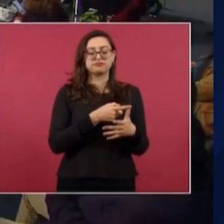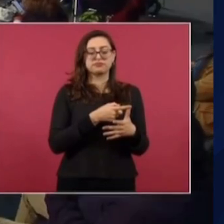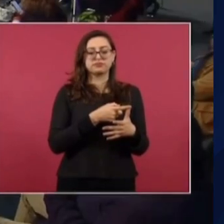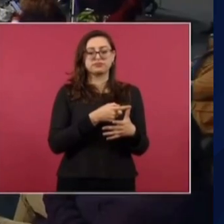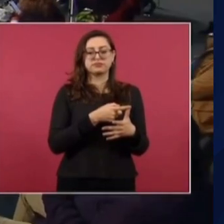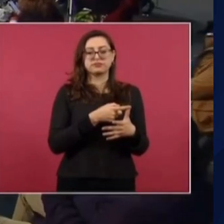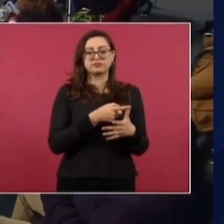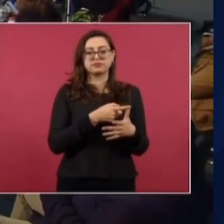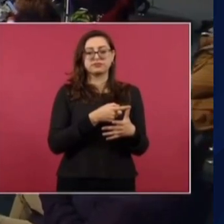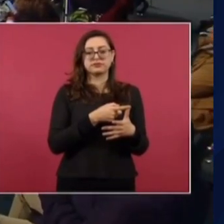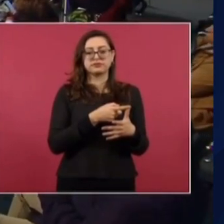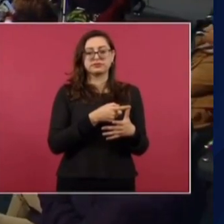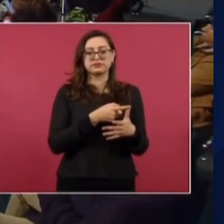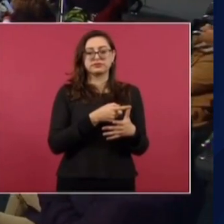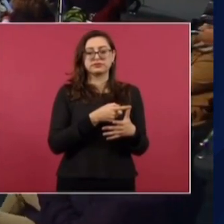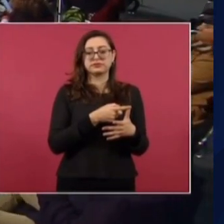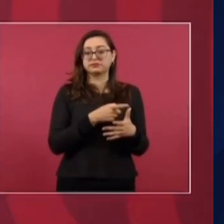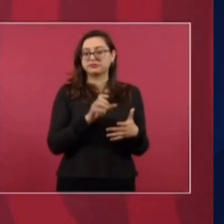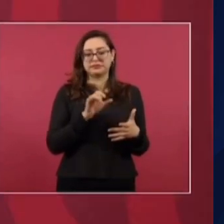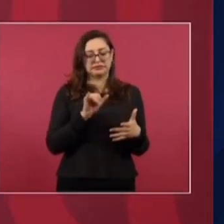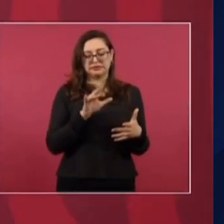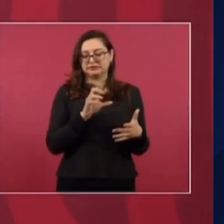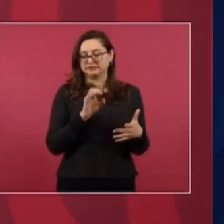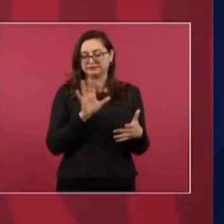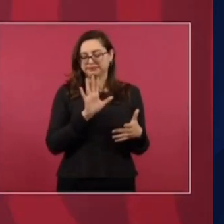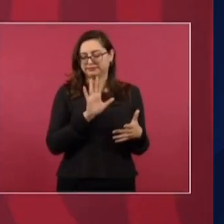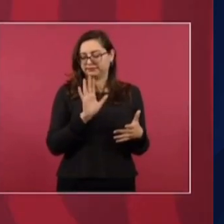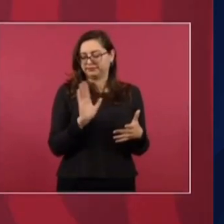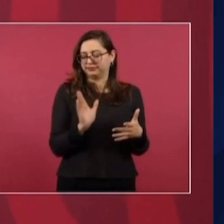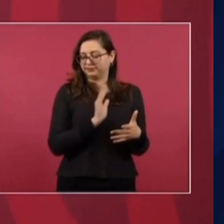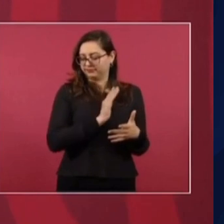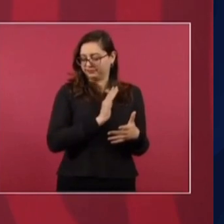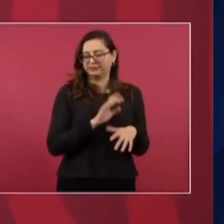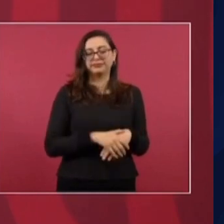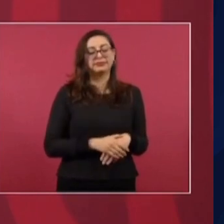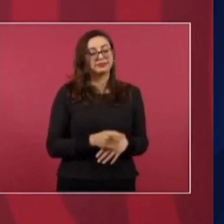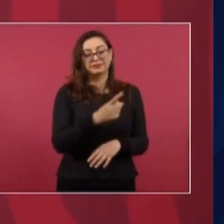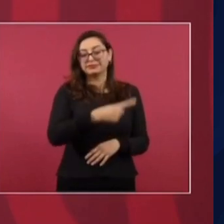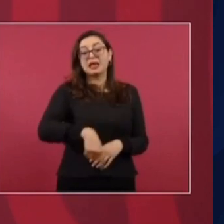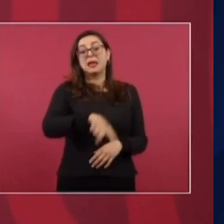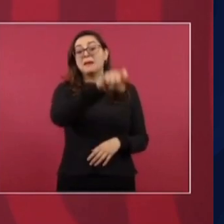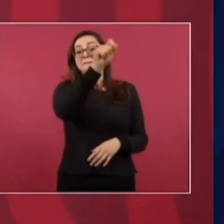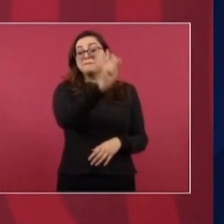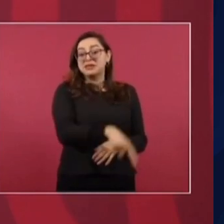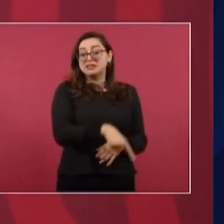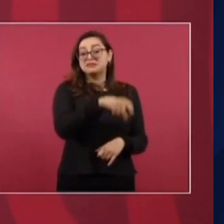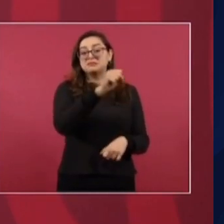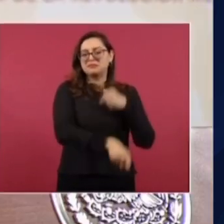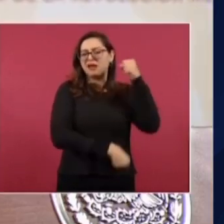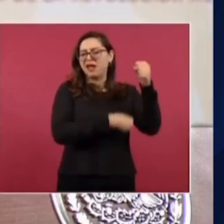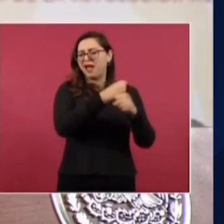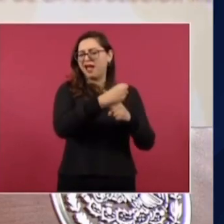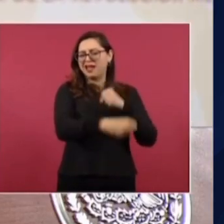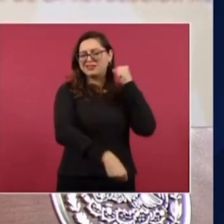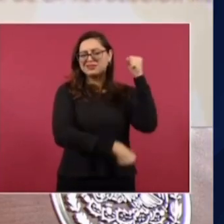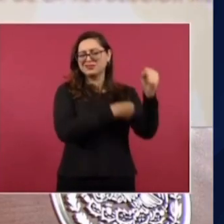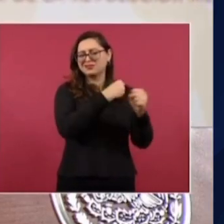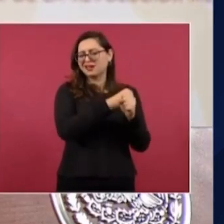Ahora no voy a mencionar así pero es lo mismo son los mismos